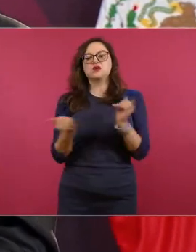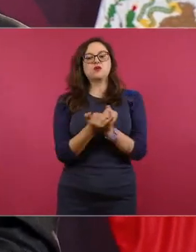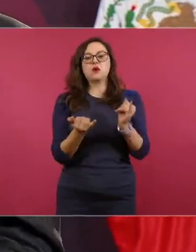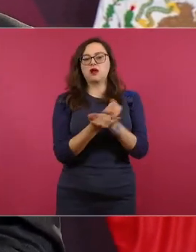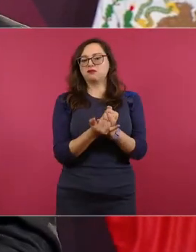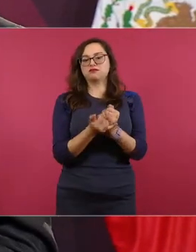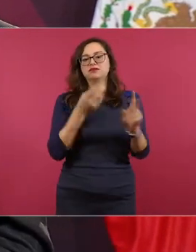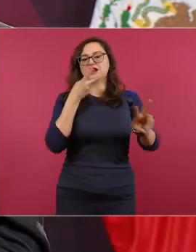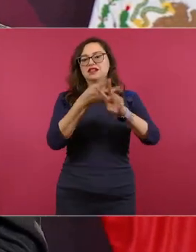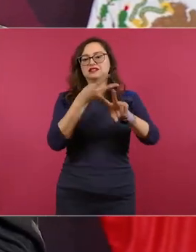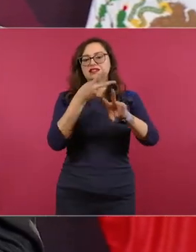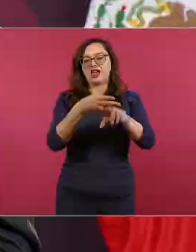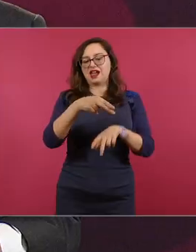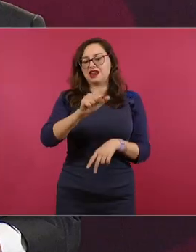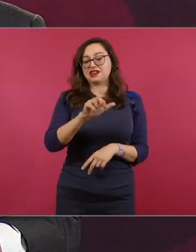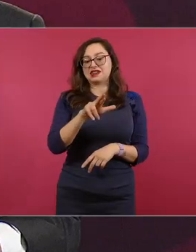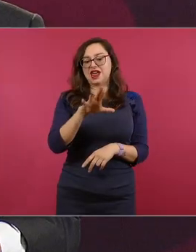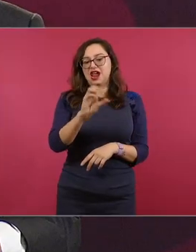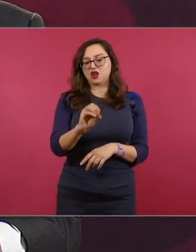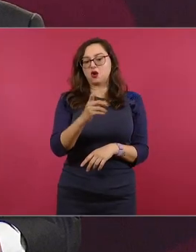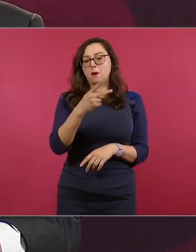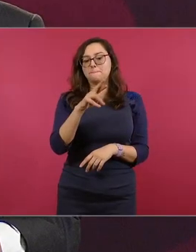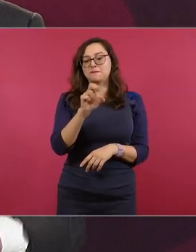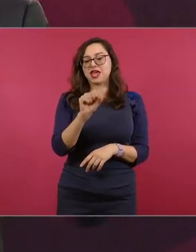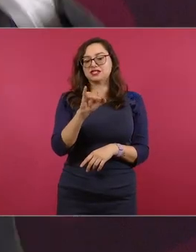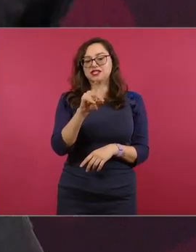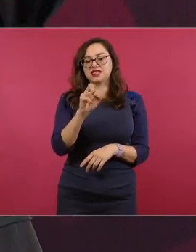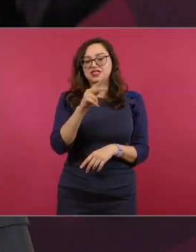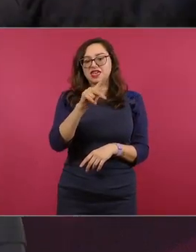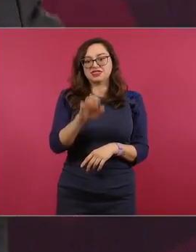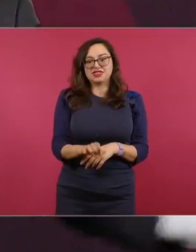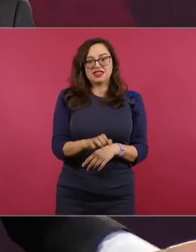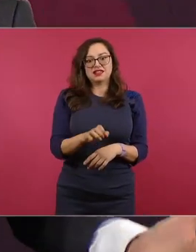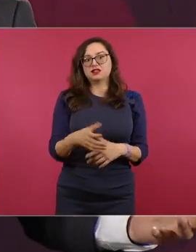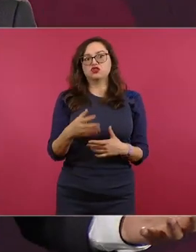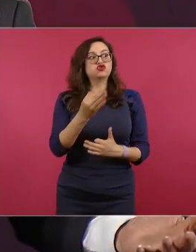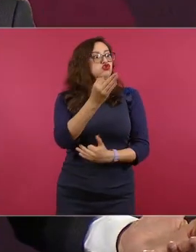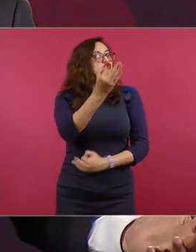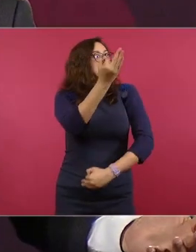narcopresidente. La campaña. ¿Sí? Es una campaña